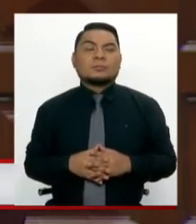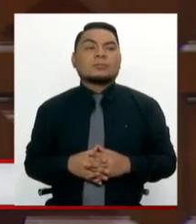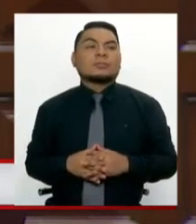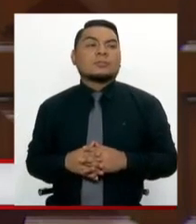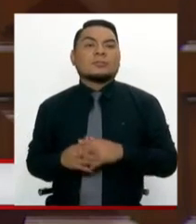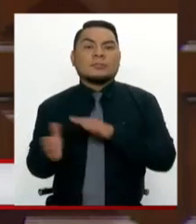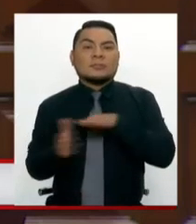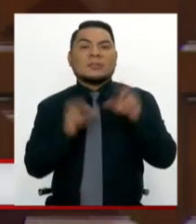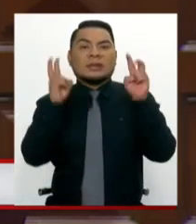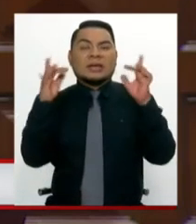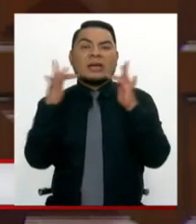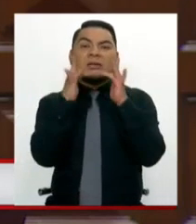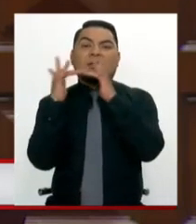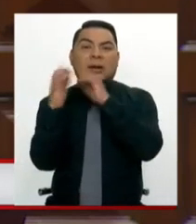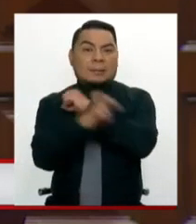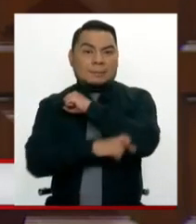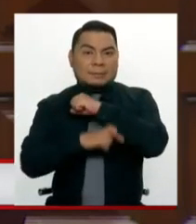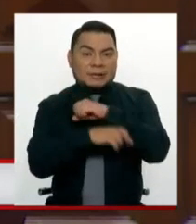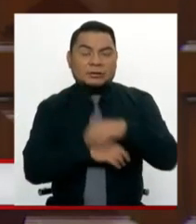Relaciones exteriores.